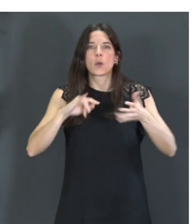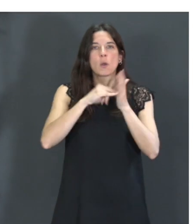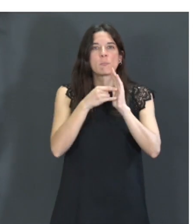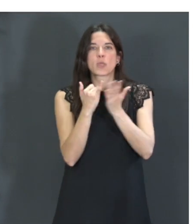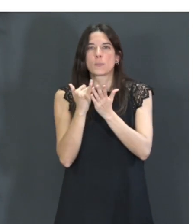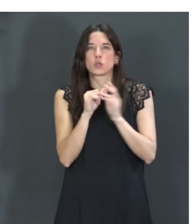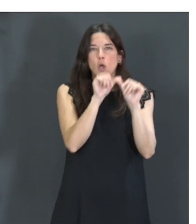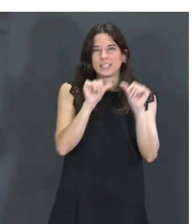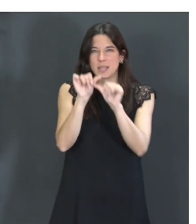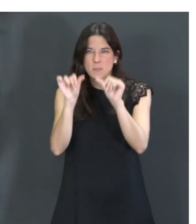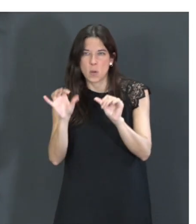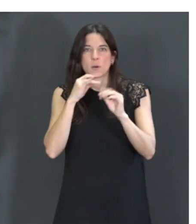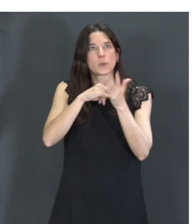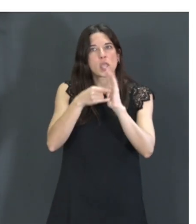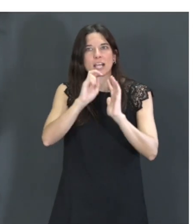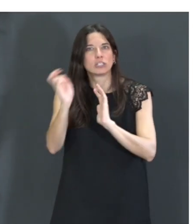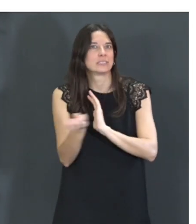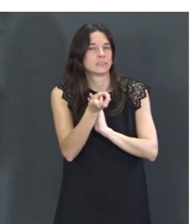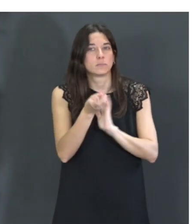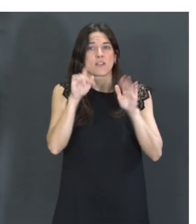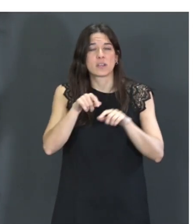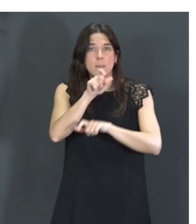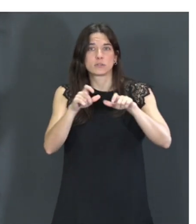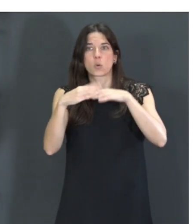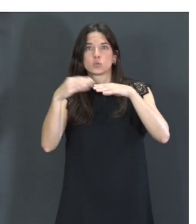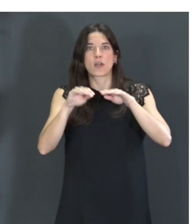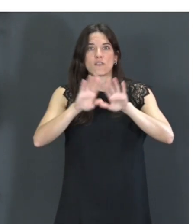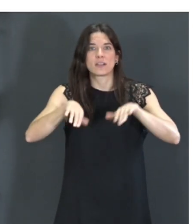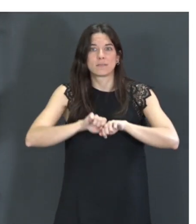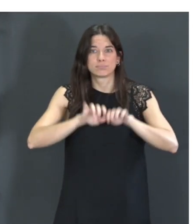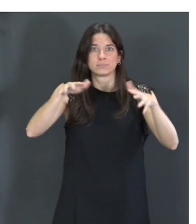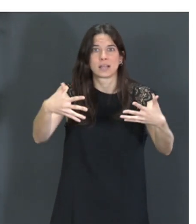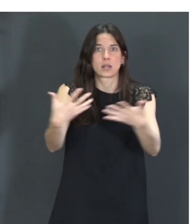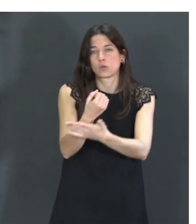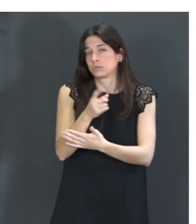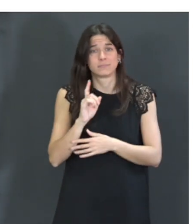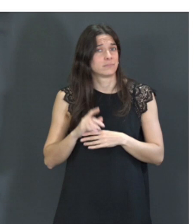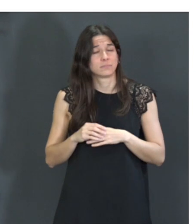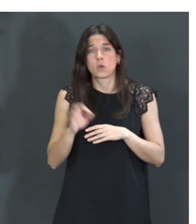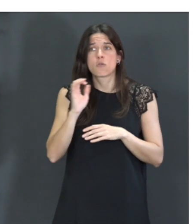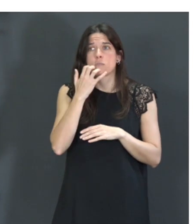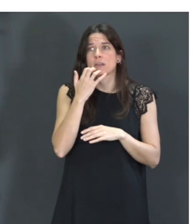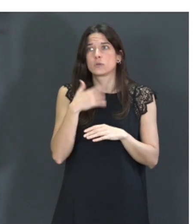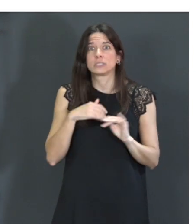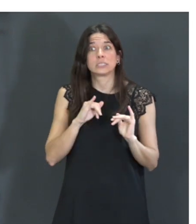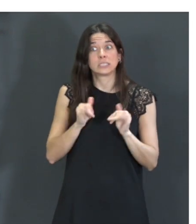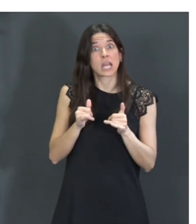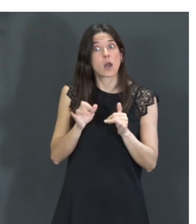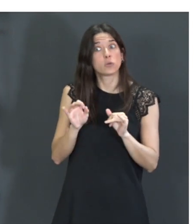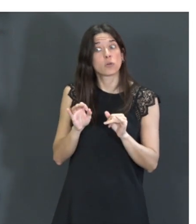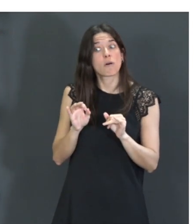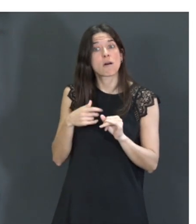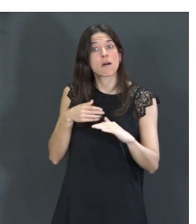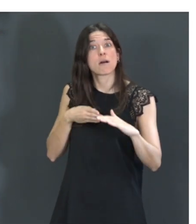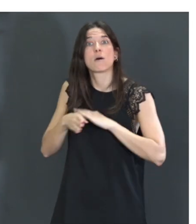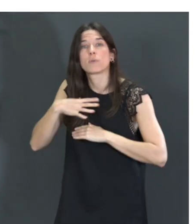pocas cosas llegan al usuario final, o cuando llegan, pues quizá las funcionalidades no están tan